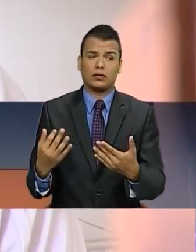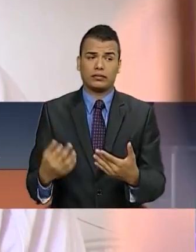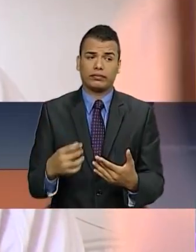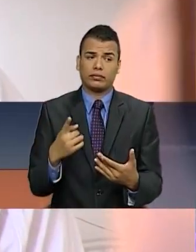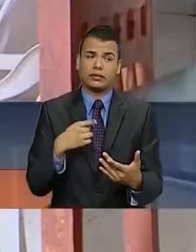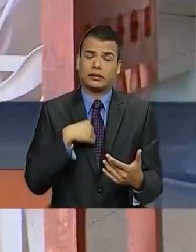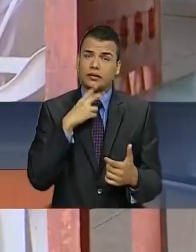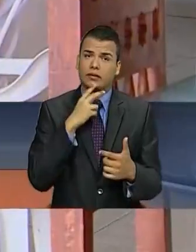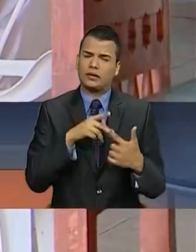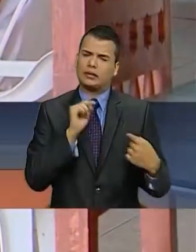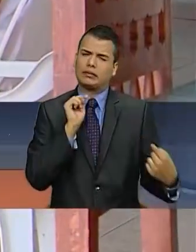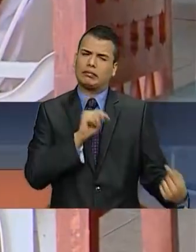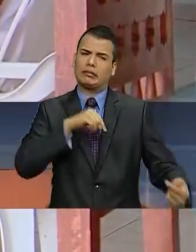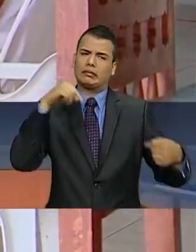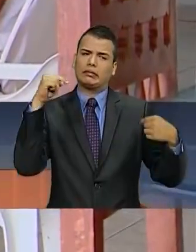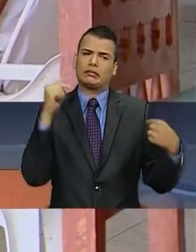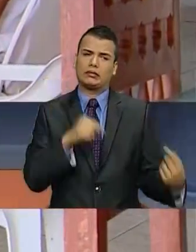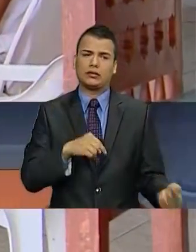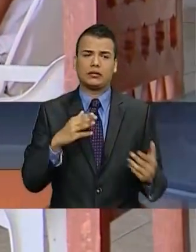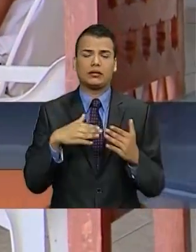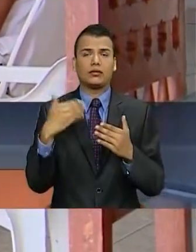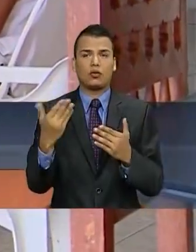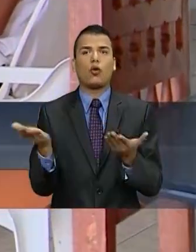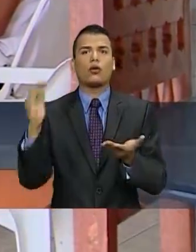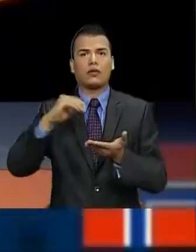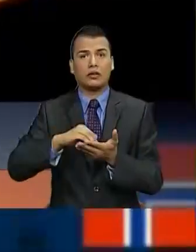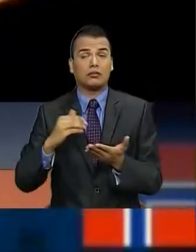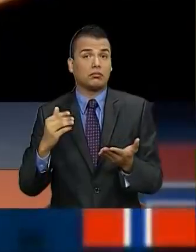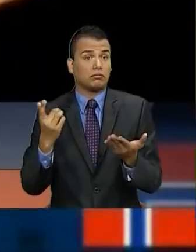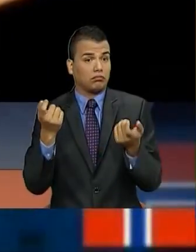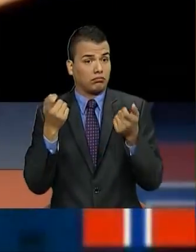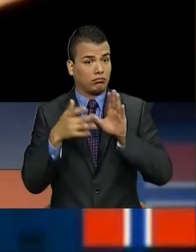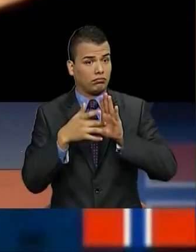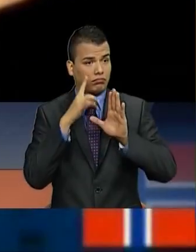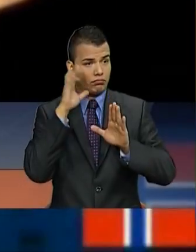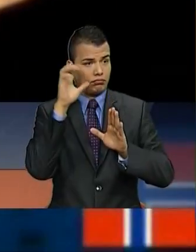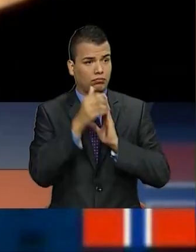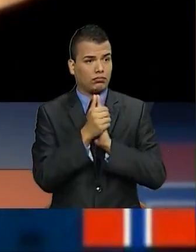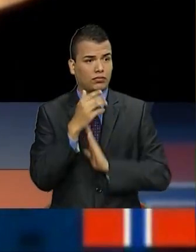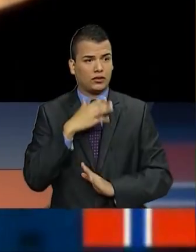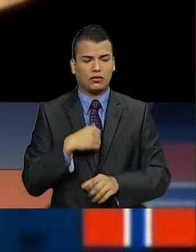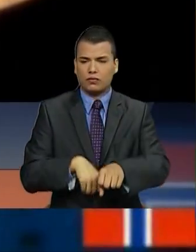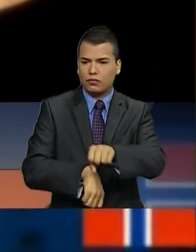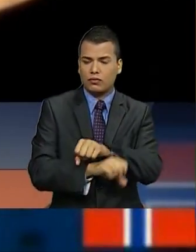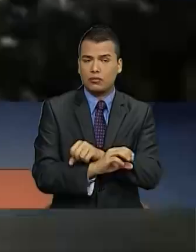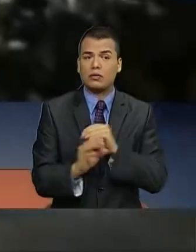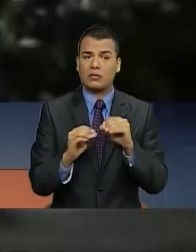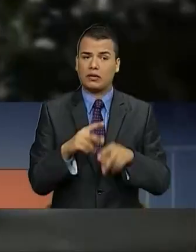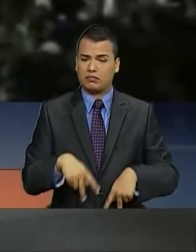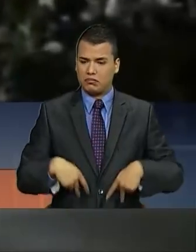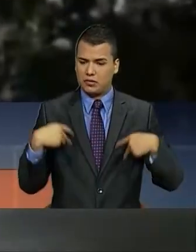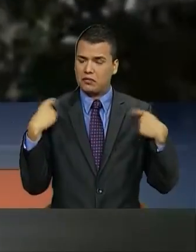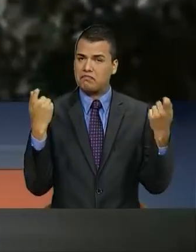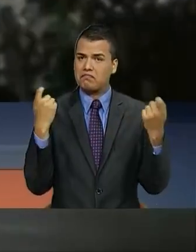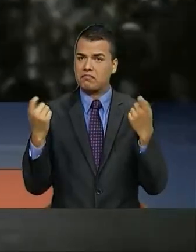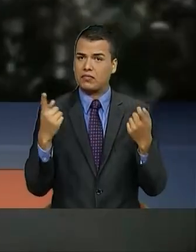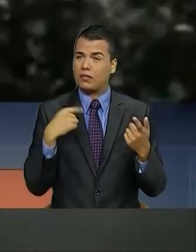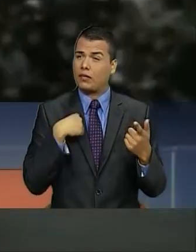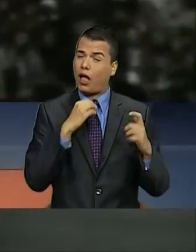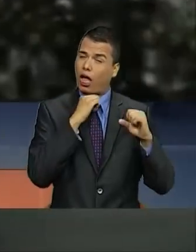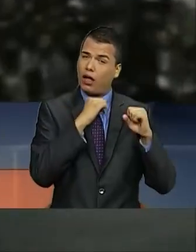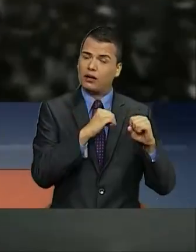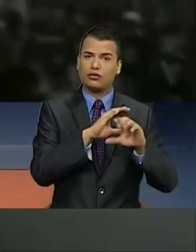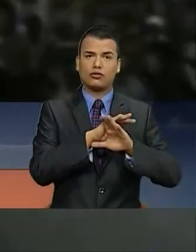su más dura batalla, luego volverá a los escenarios a demostrar que no solo domina el balón sino también su vida, alejado de la